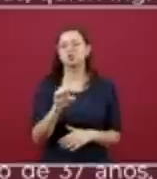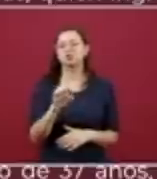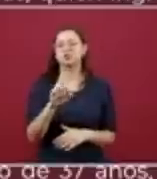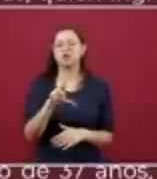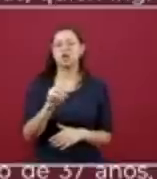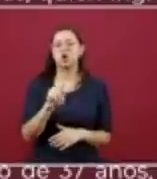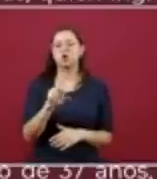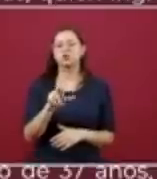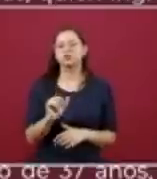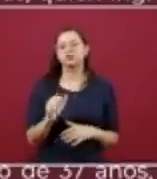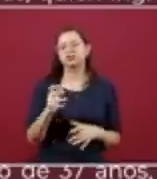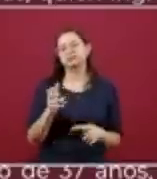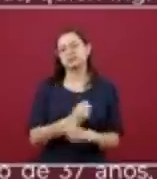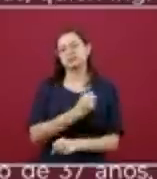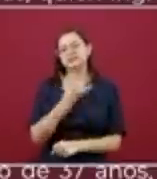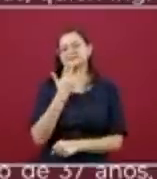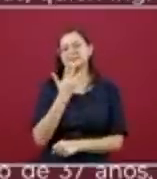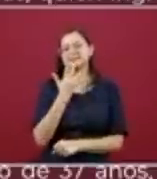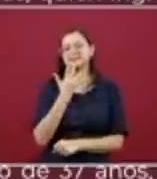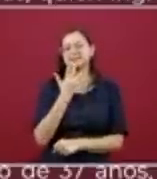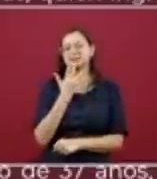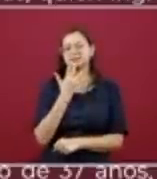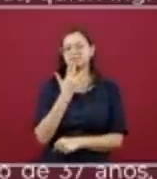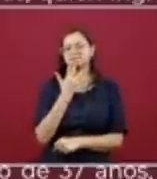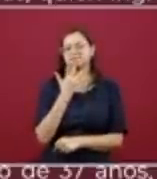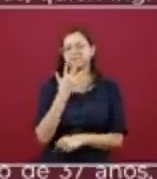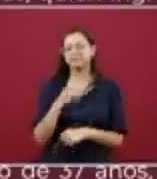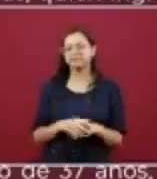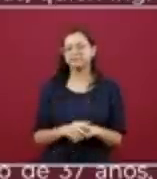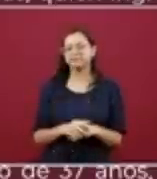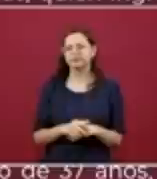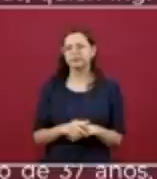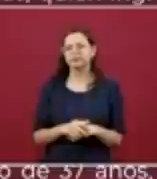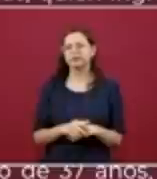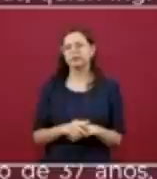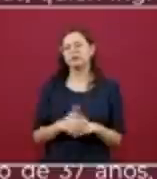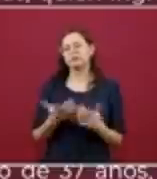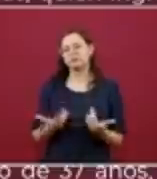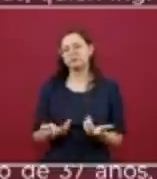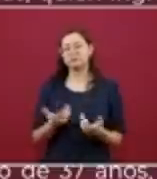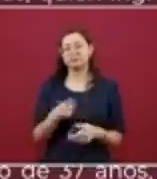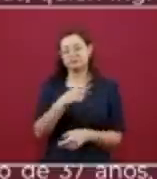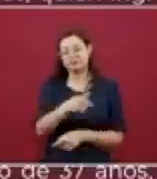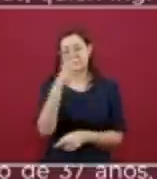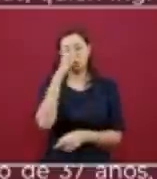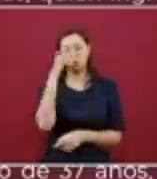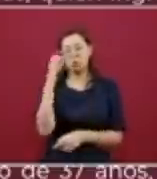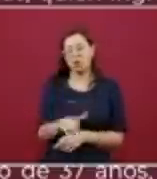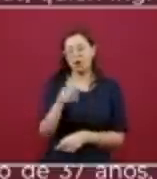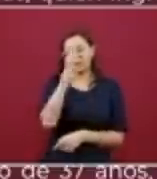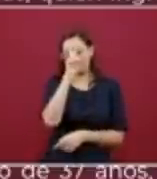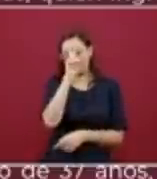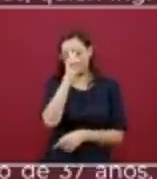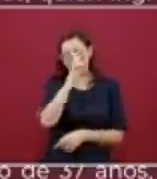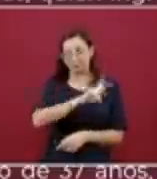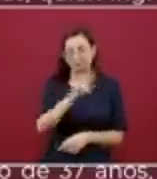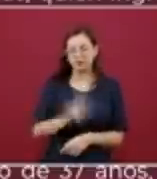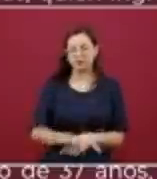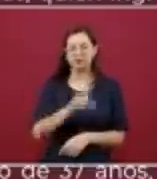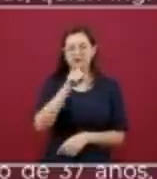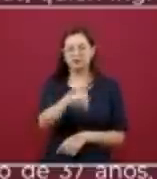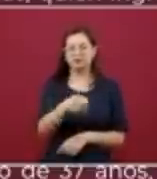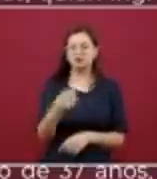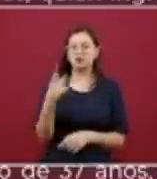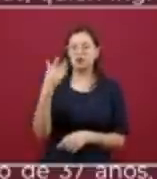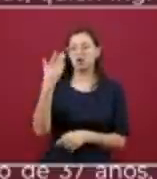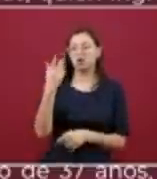El Sapo, este es uno en aquel entonces de los más sanguinarios, que mató a un migrante